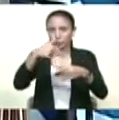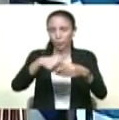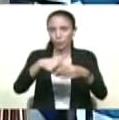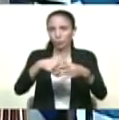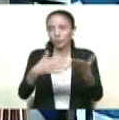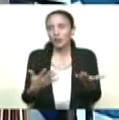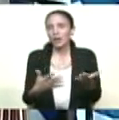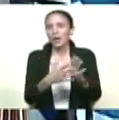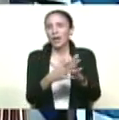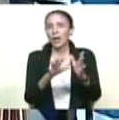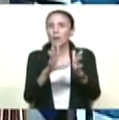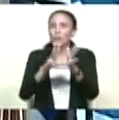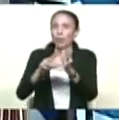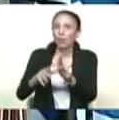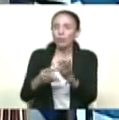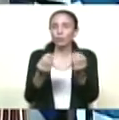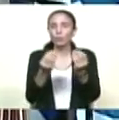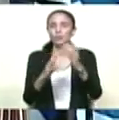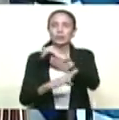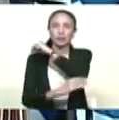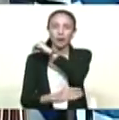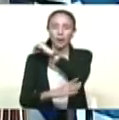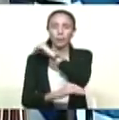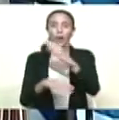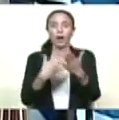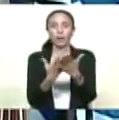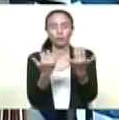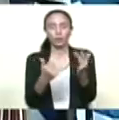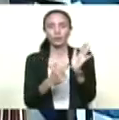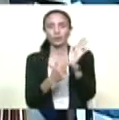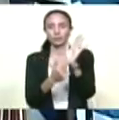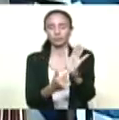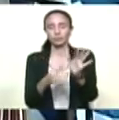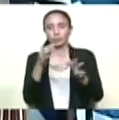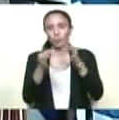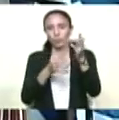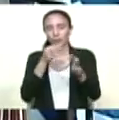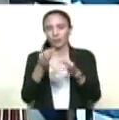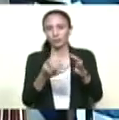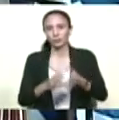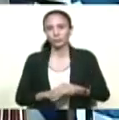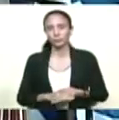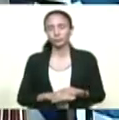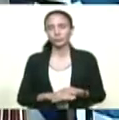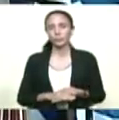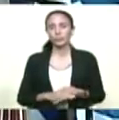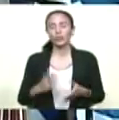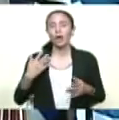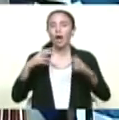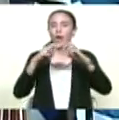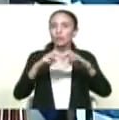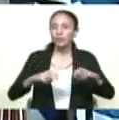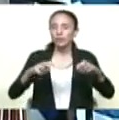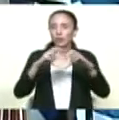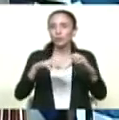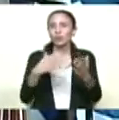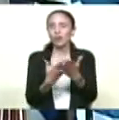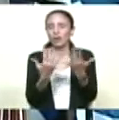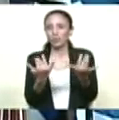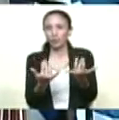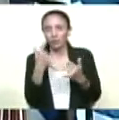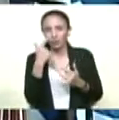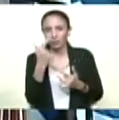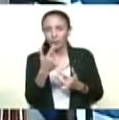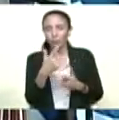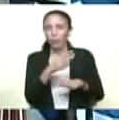y entre esas hemos llegado a esta que estoy mencionando entonces verán ustedes investigaciones recientes hechas por el